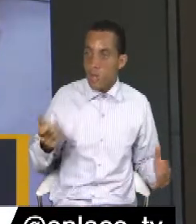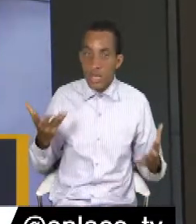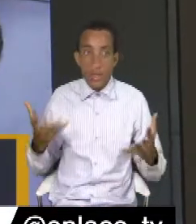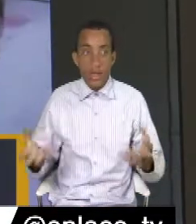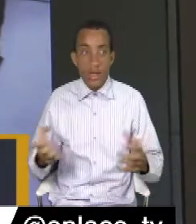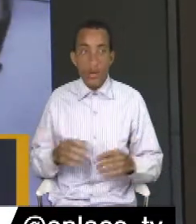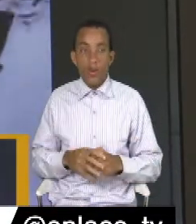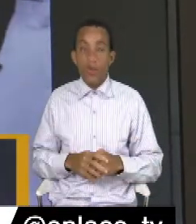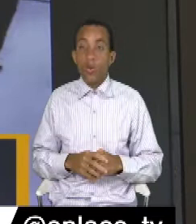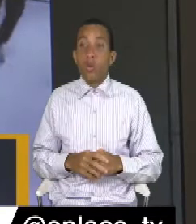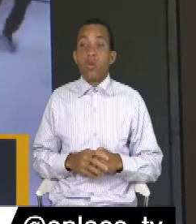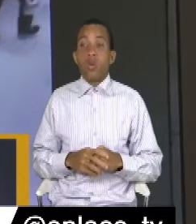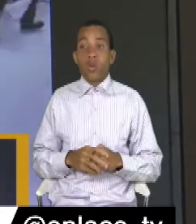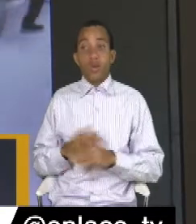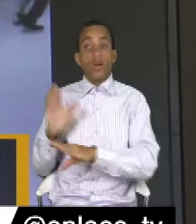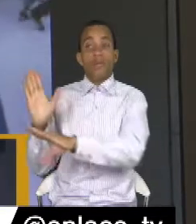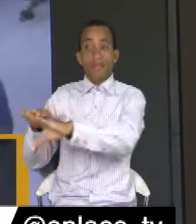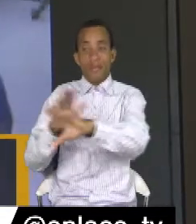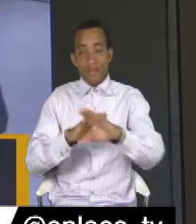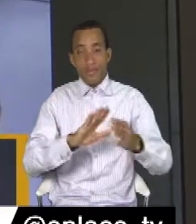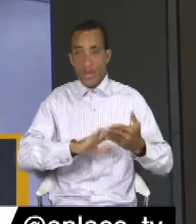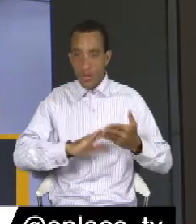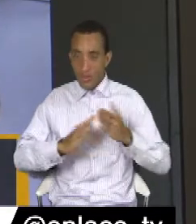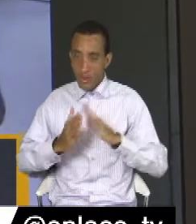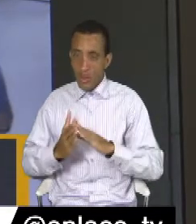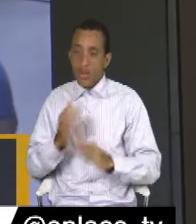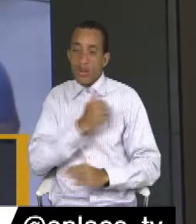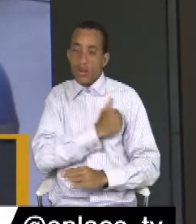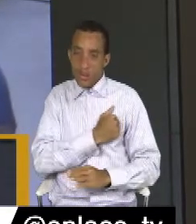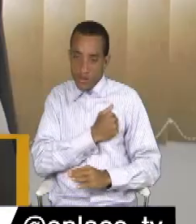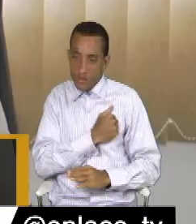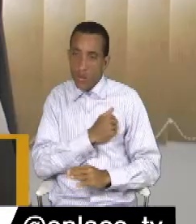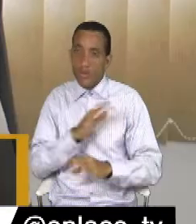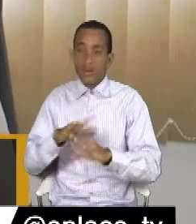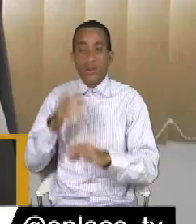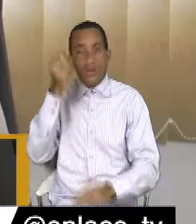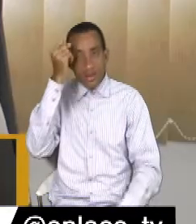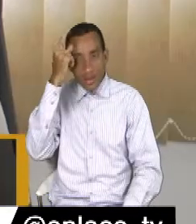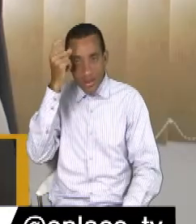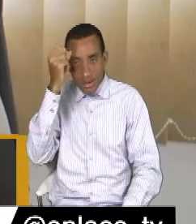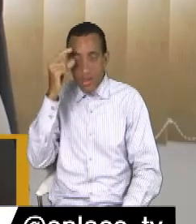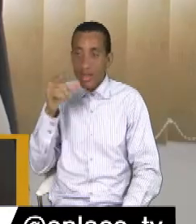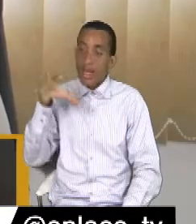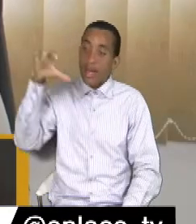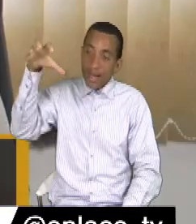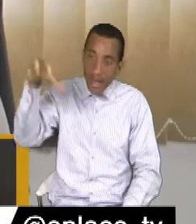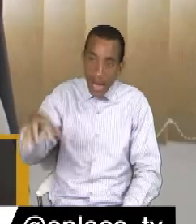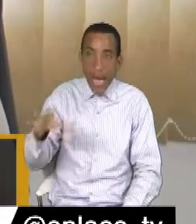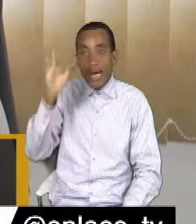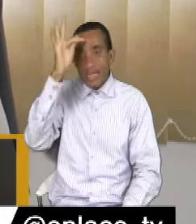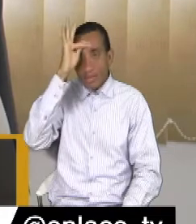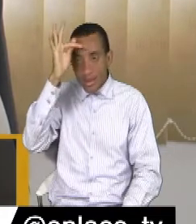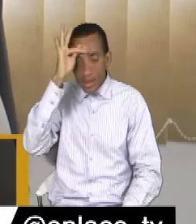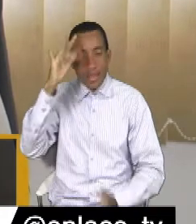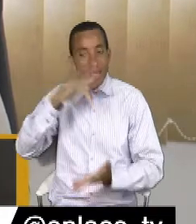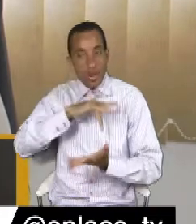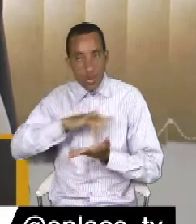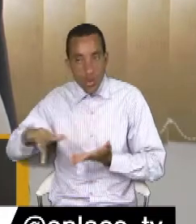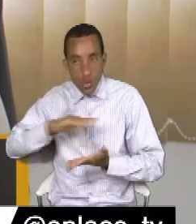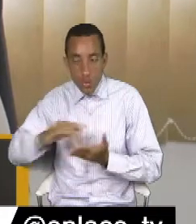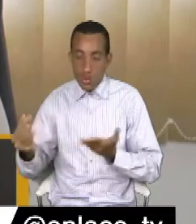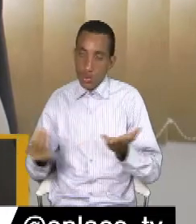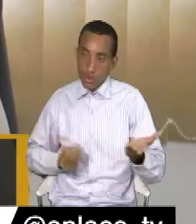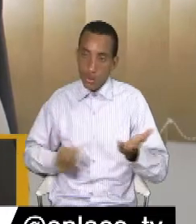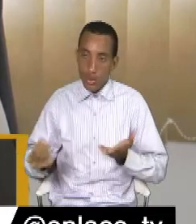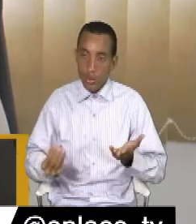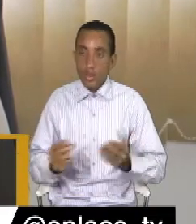un llamado a la comunidad. Quiero pedirle el favor a la comunidad que entiendan que esto es un hospital, que el servicio de urgencias es un servicio donde